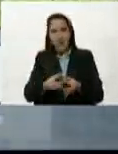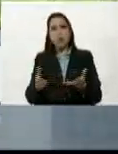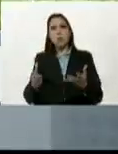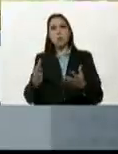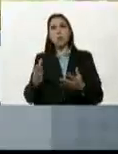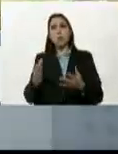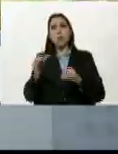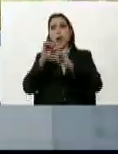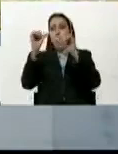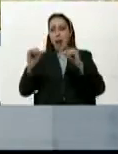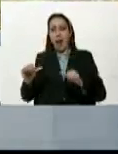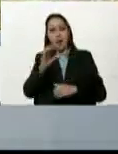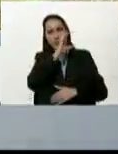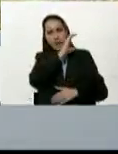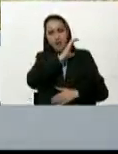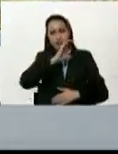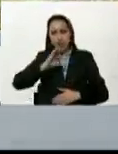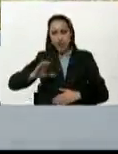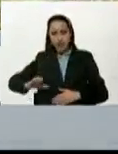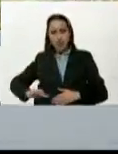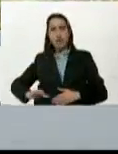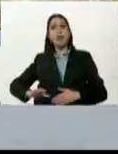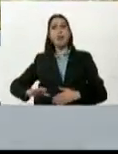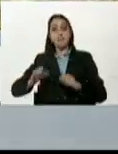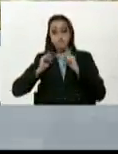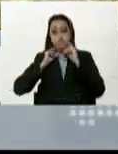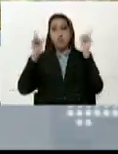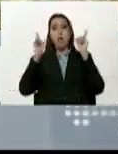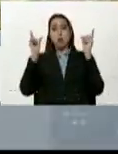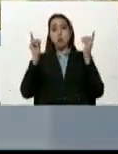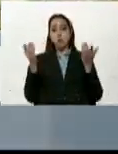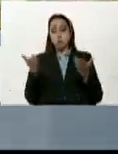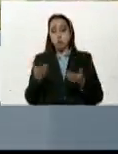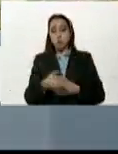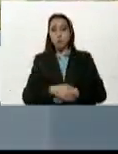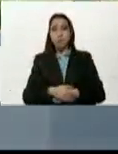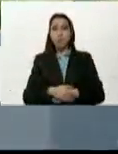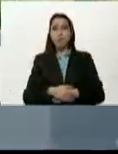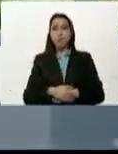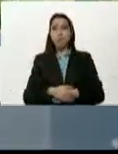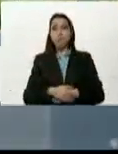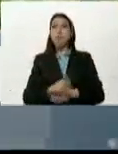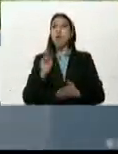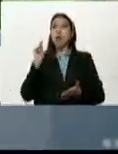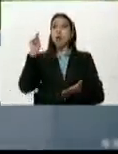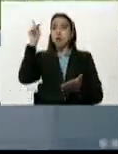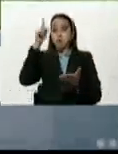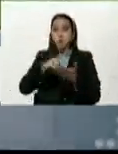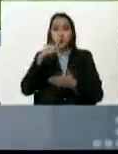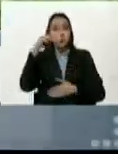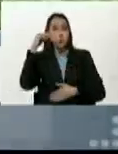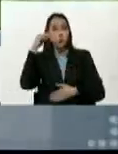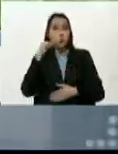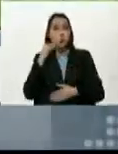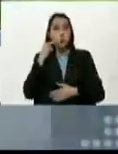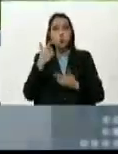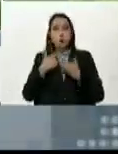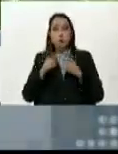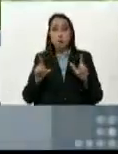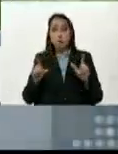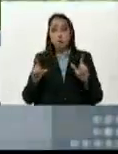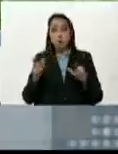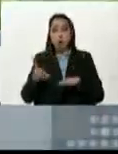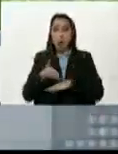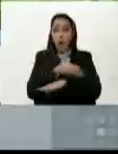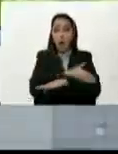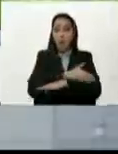cristo de la grita es un santo milagroso ella llegó bolívar a